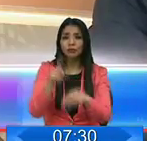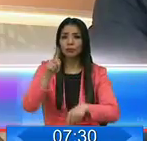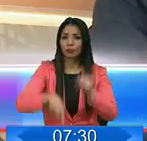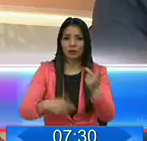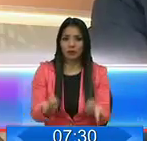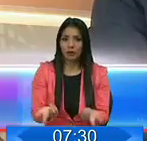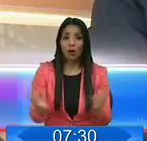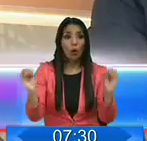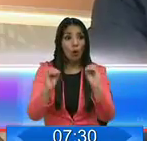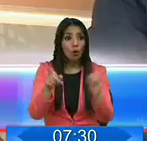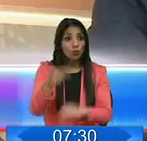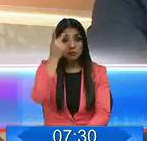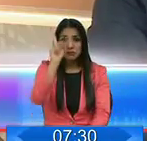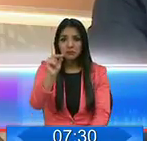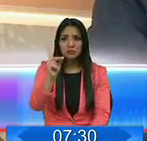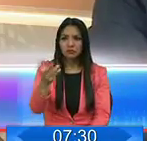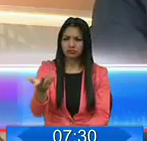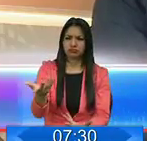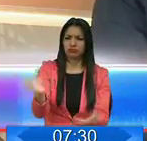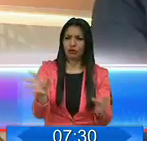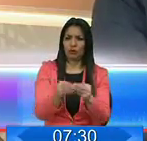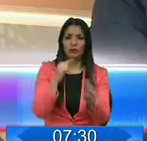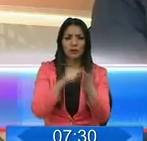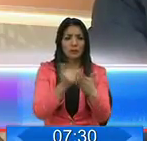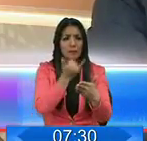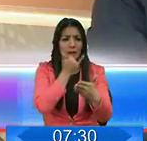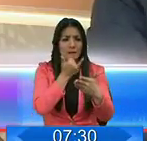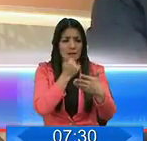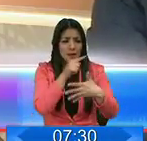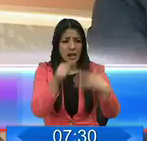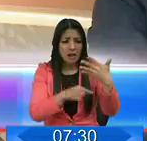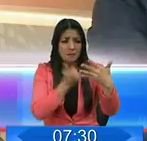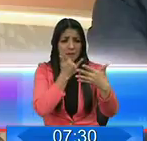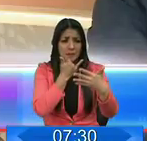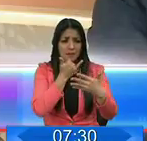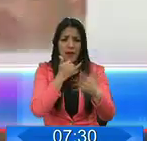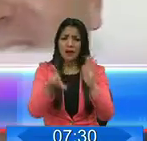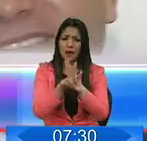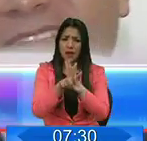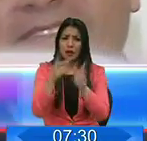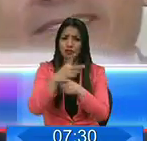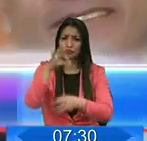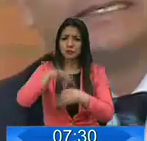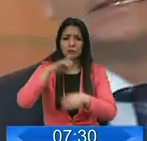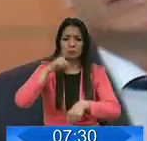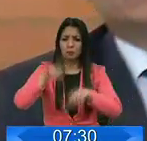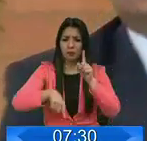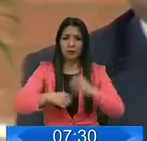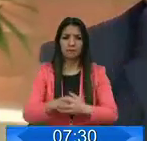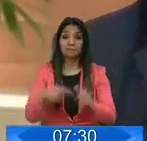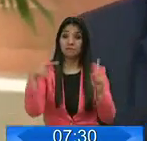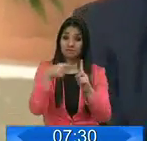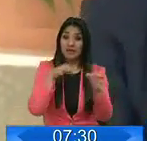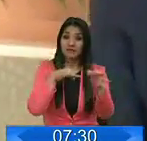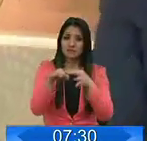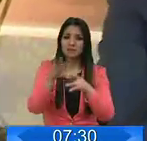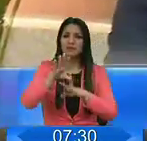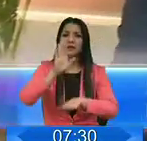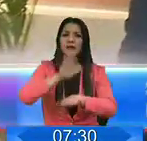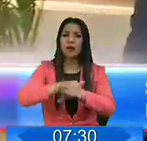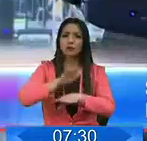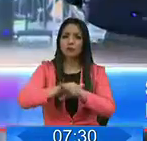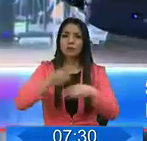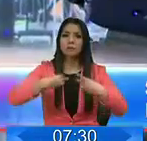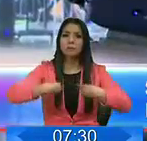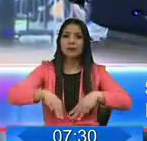como ellos pretenden, infracciones o posibles infracciones a la ley electoral. Según nos explica Edison Toro, esto se debería a la metodología